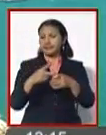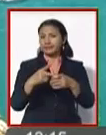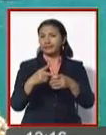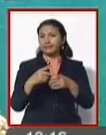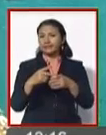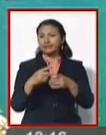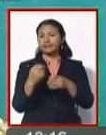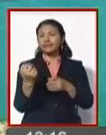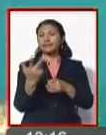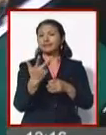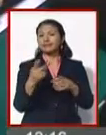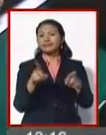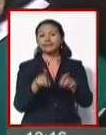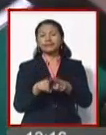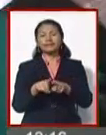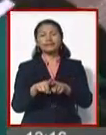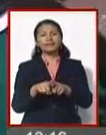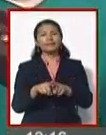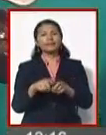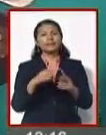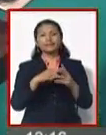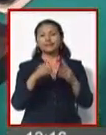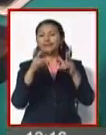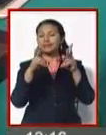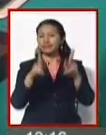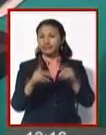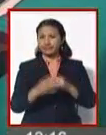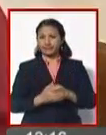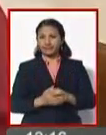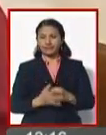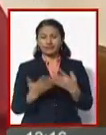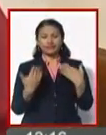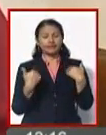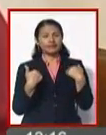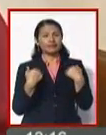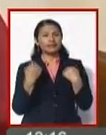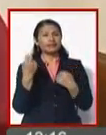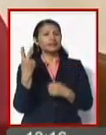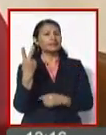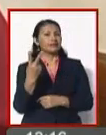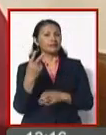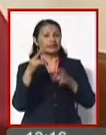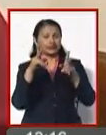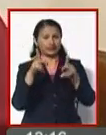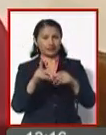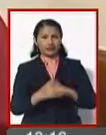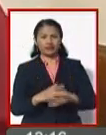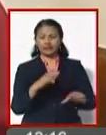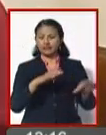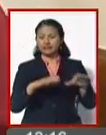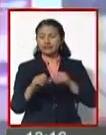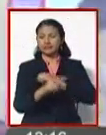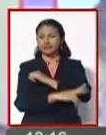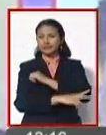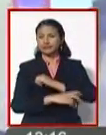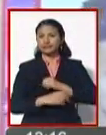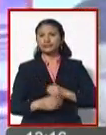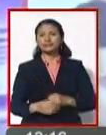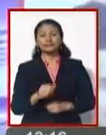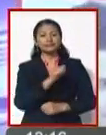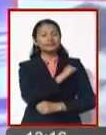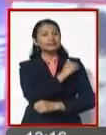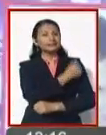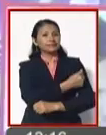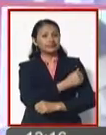participación efectuada por esta persona conlleva más de 2, digamos, en los hechos delictivos. Según